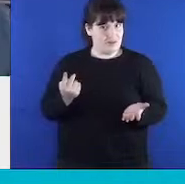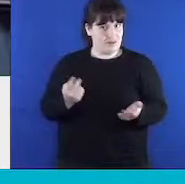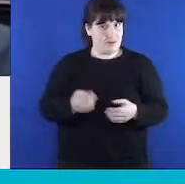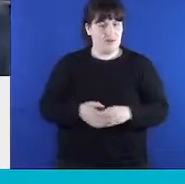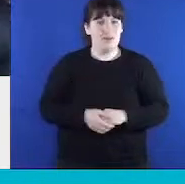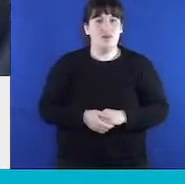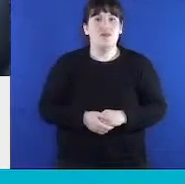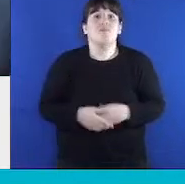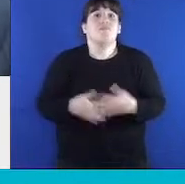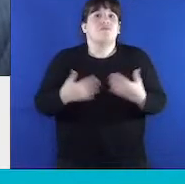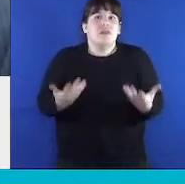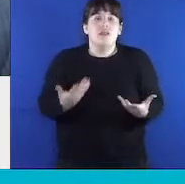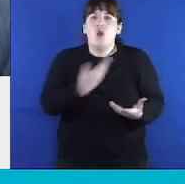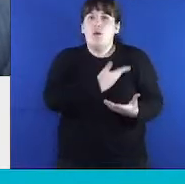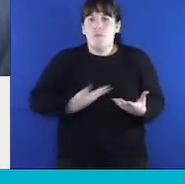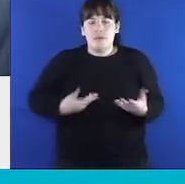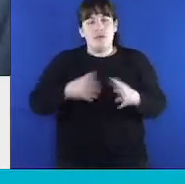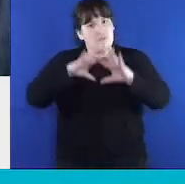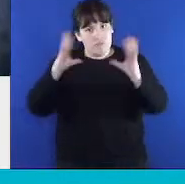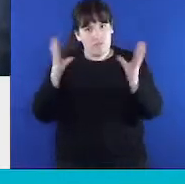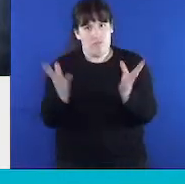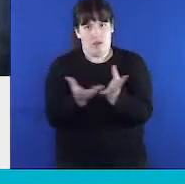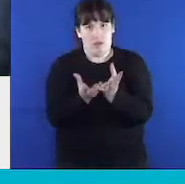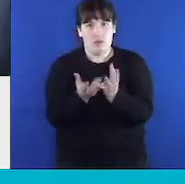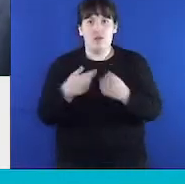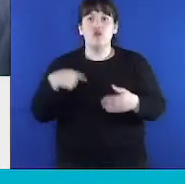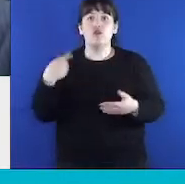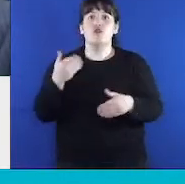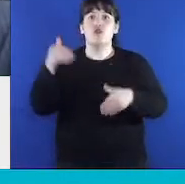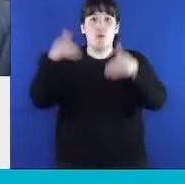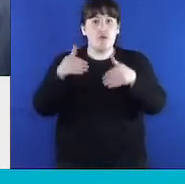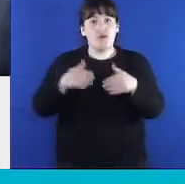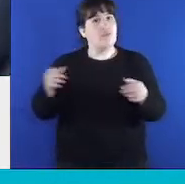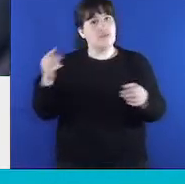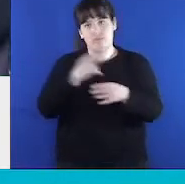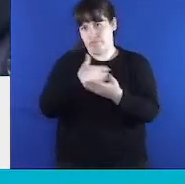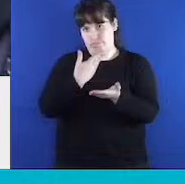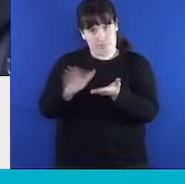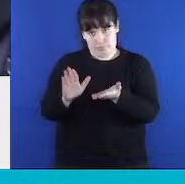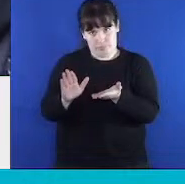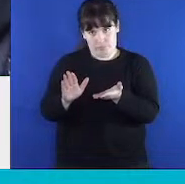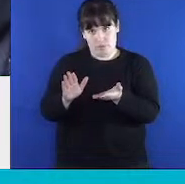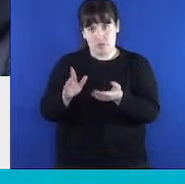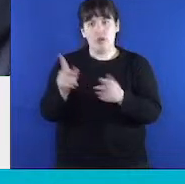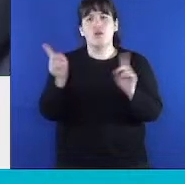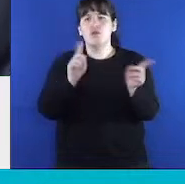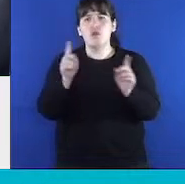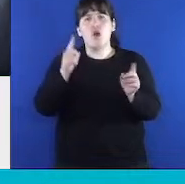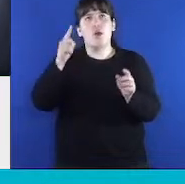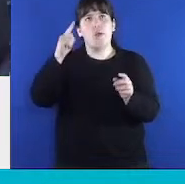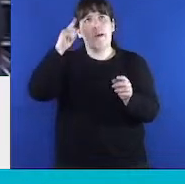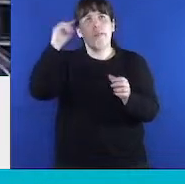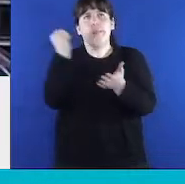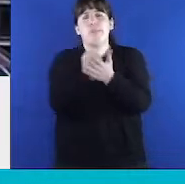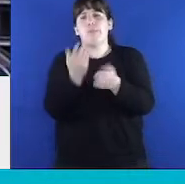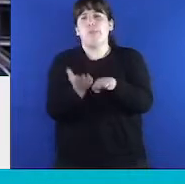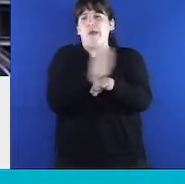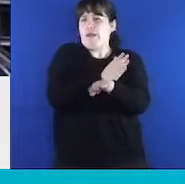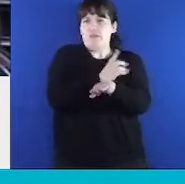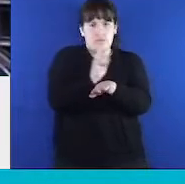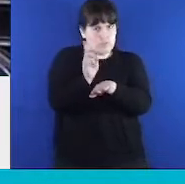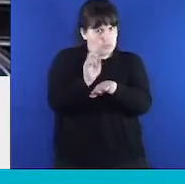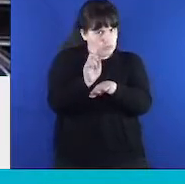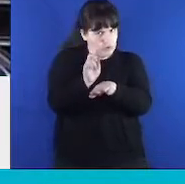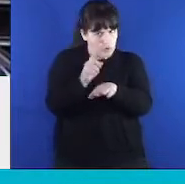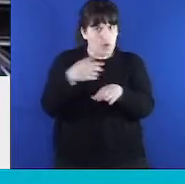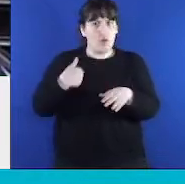redondear, votamos negativo no por un preconcepto. Votamos negativo porque hicimos un análisis de la